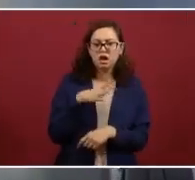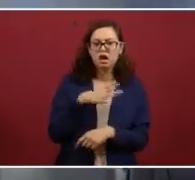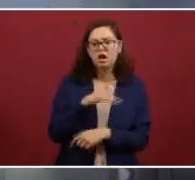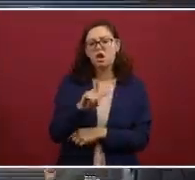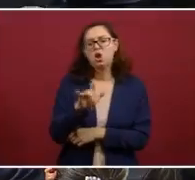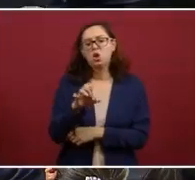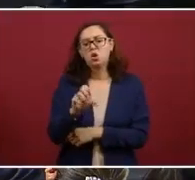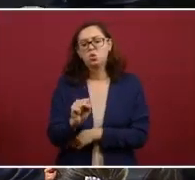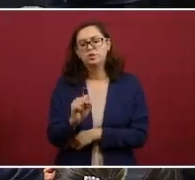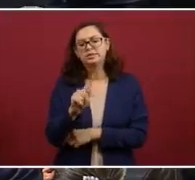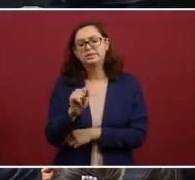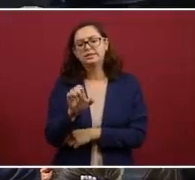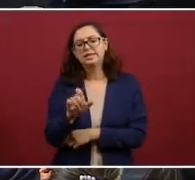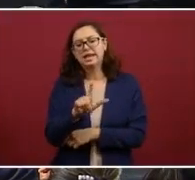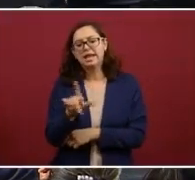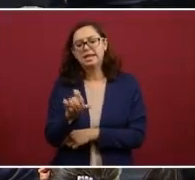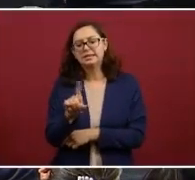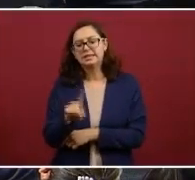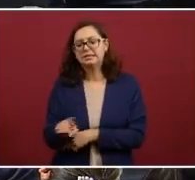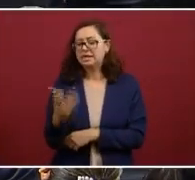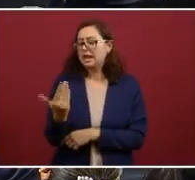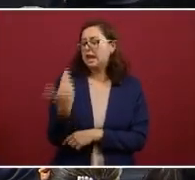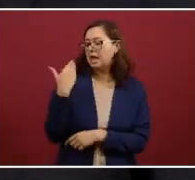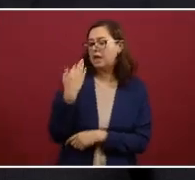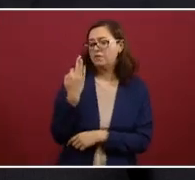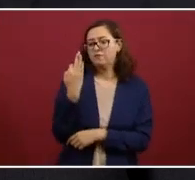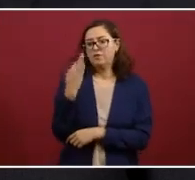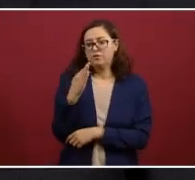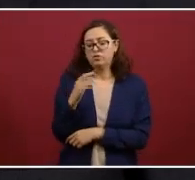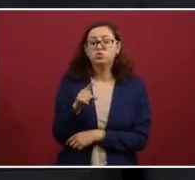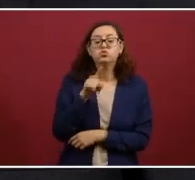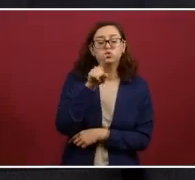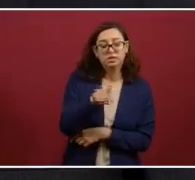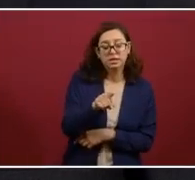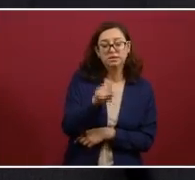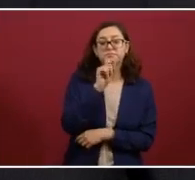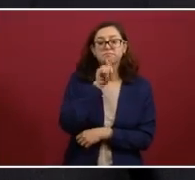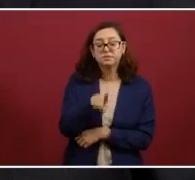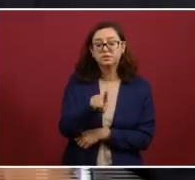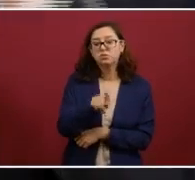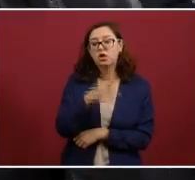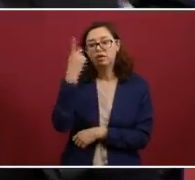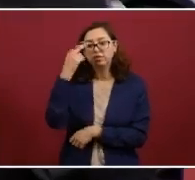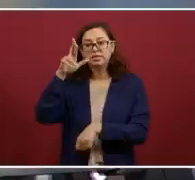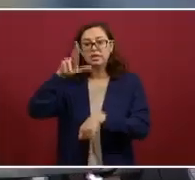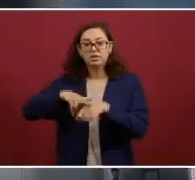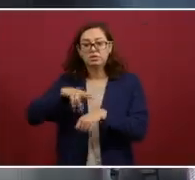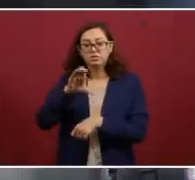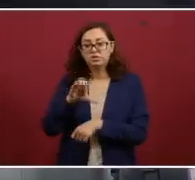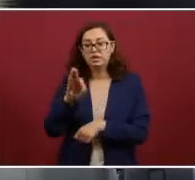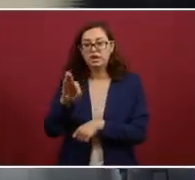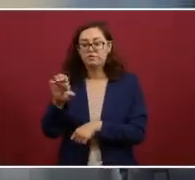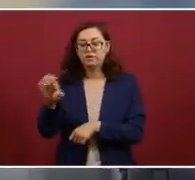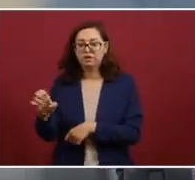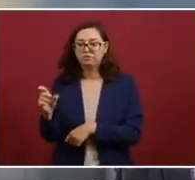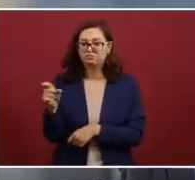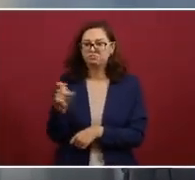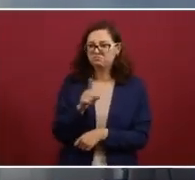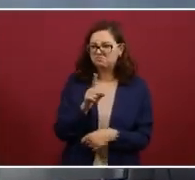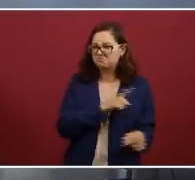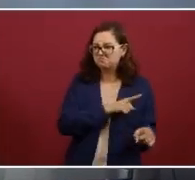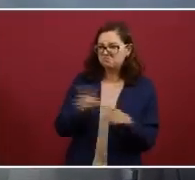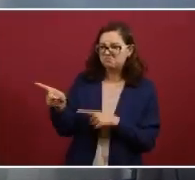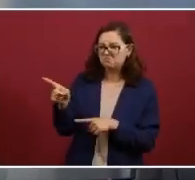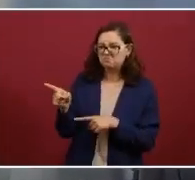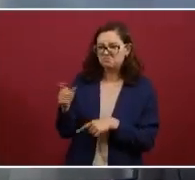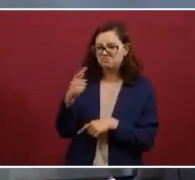Luis Telles, a quien apenas en febrero tanto usted como el director de la CFE, Manuel Bartlett, señalaron